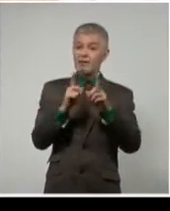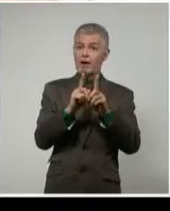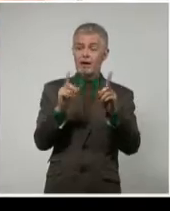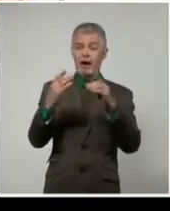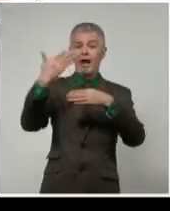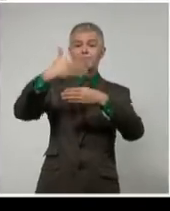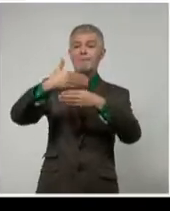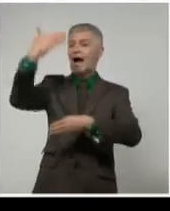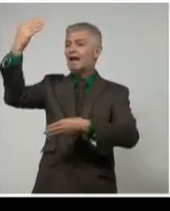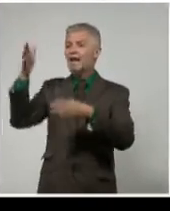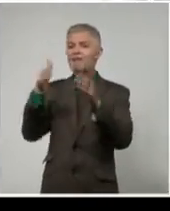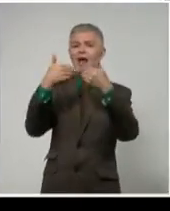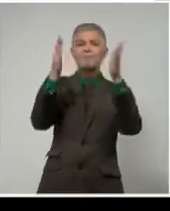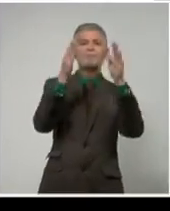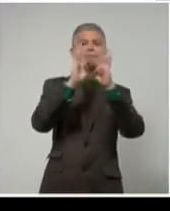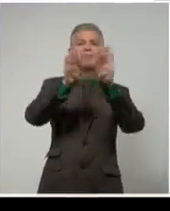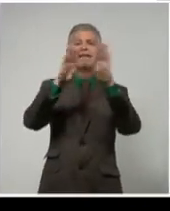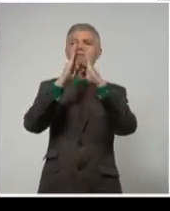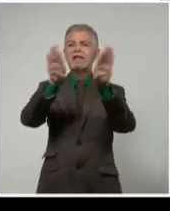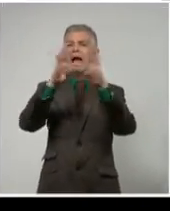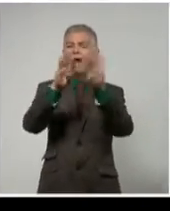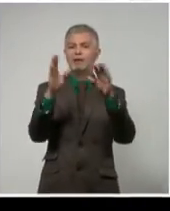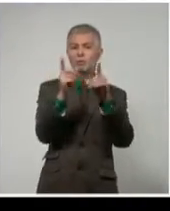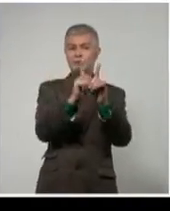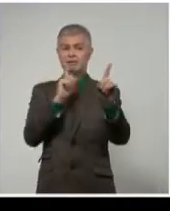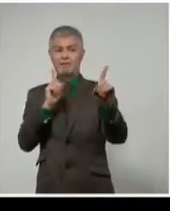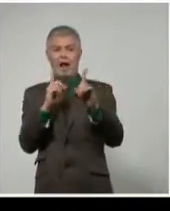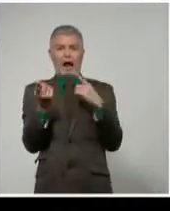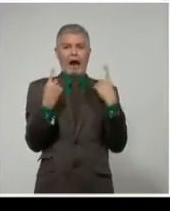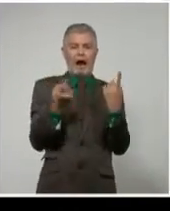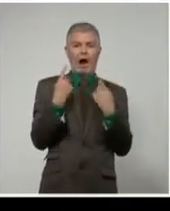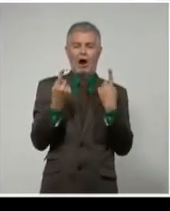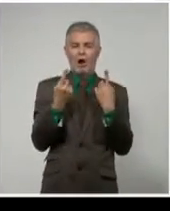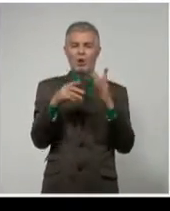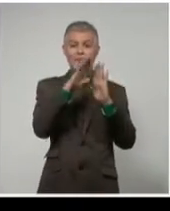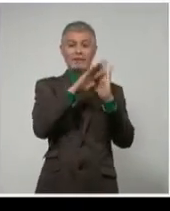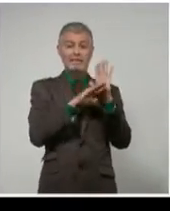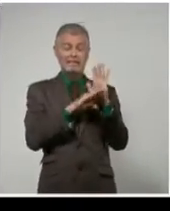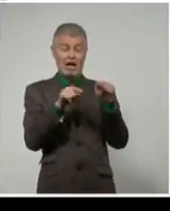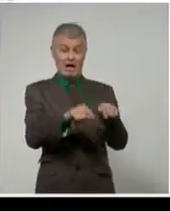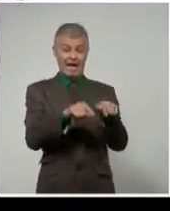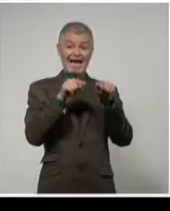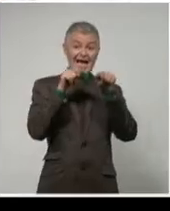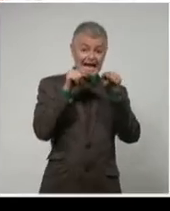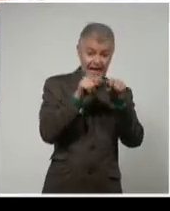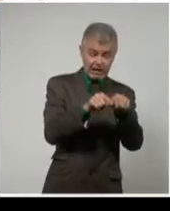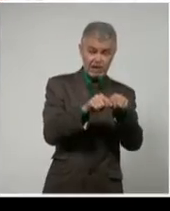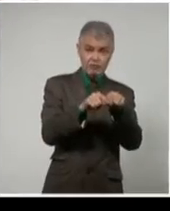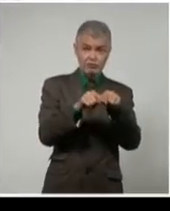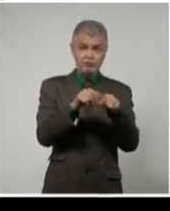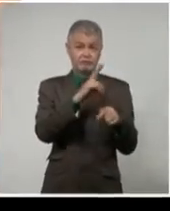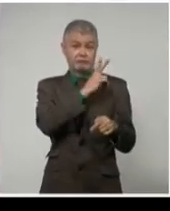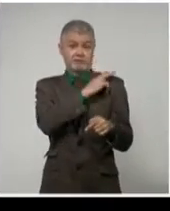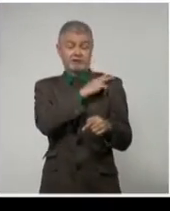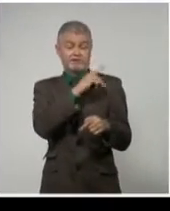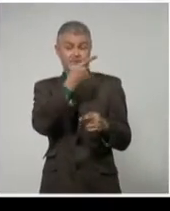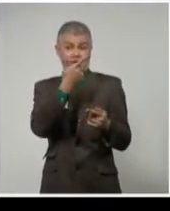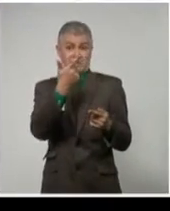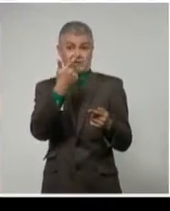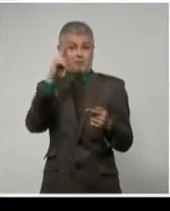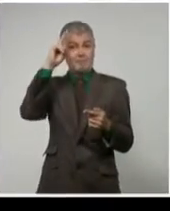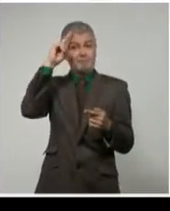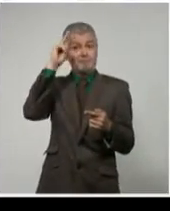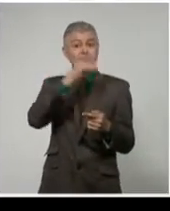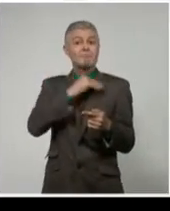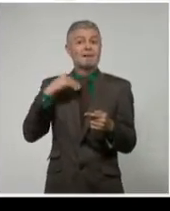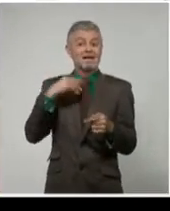de las ventanas, que tienen que tomar un conjunto de medidas. Eso induce, fíjate, son figuras de autoridad lo que le están diciendo, médicos